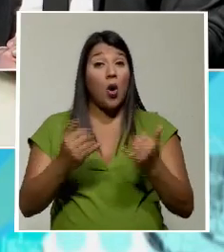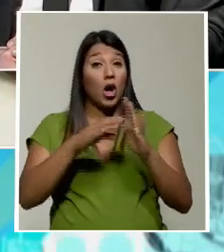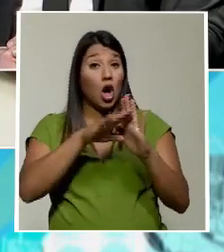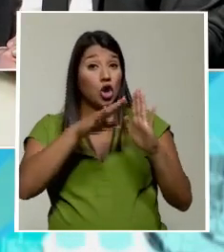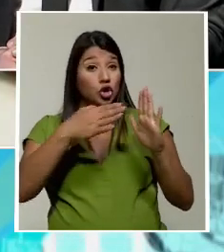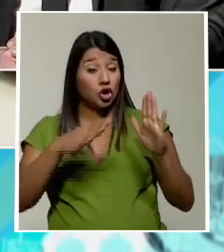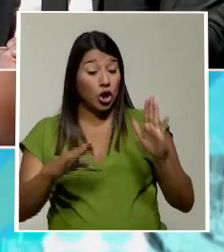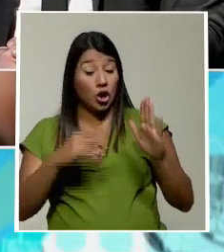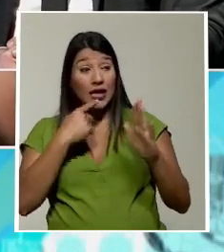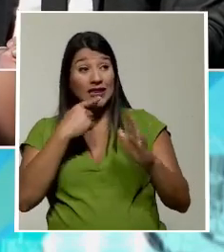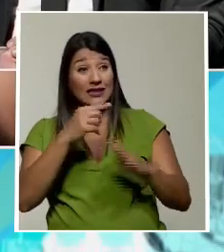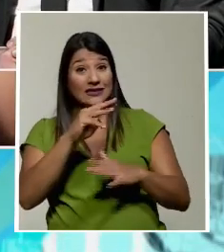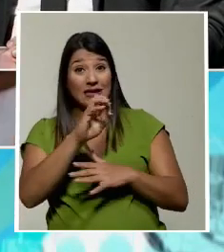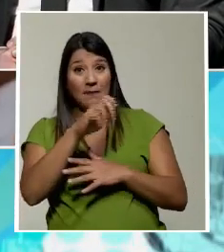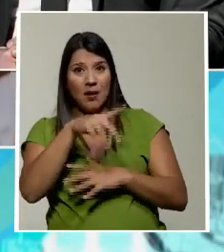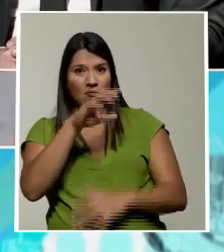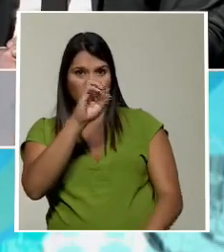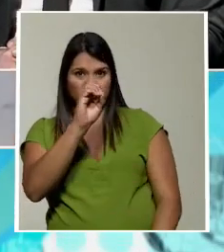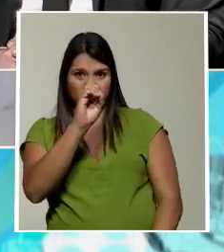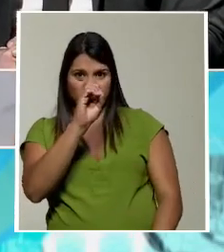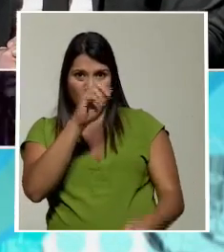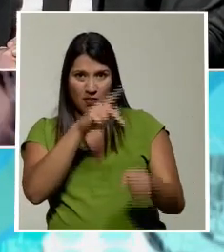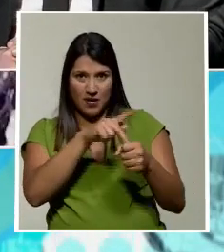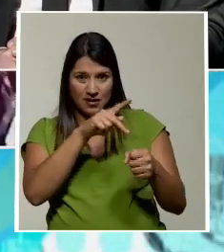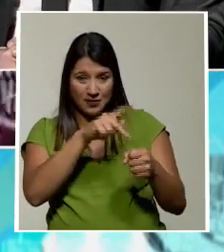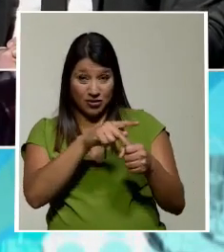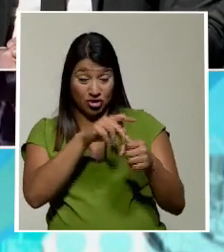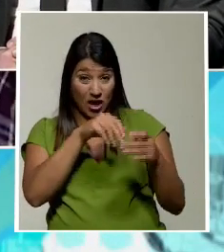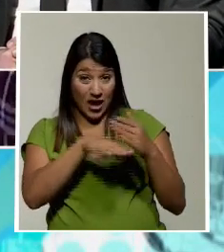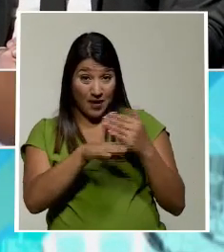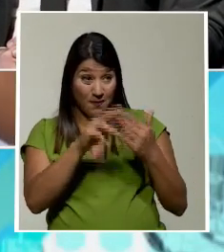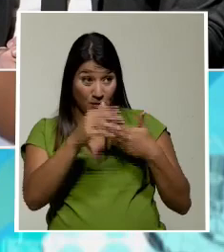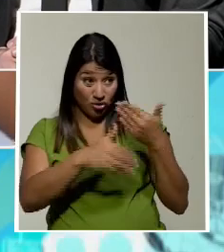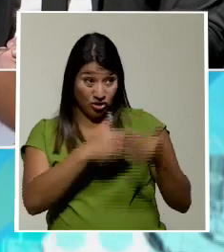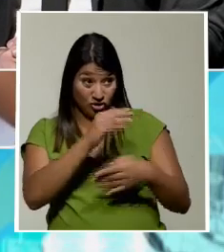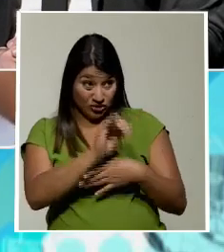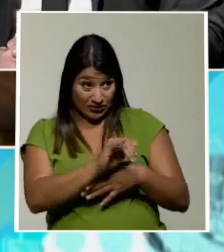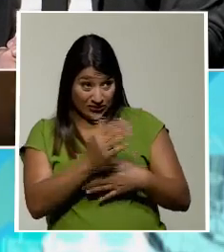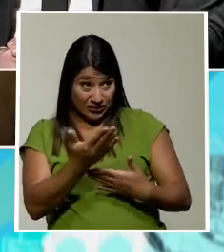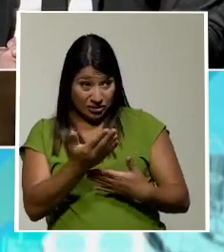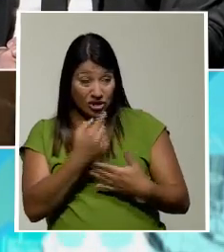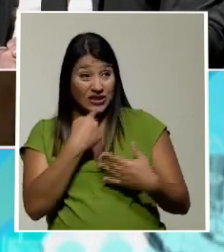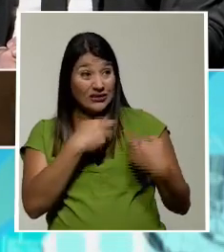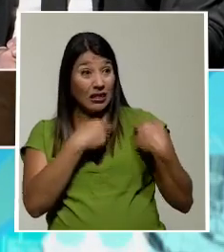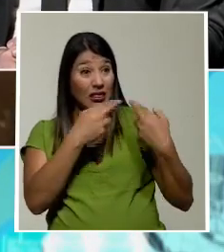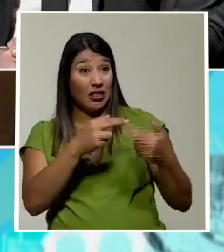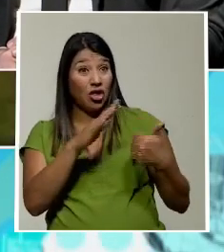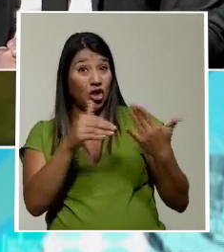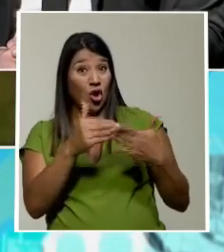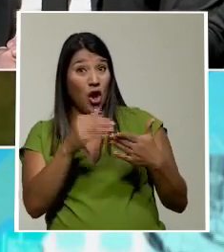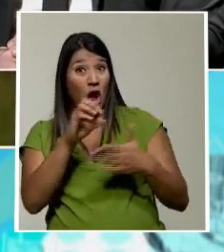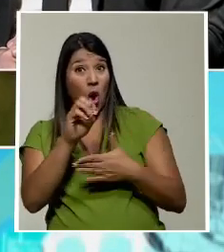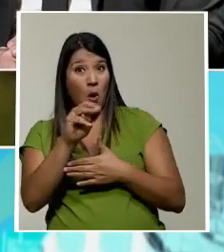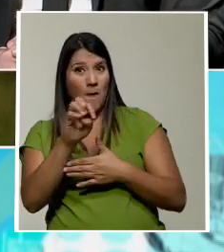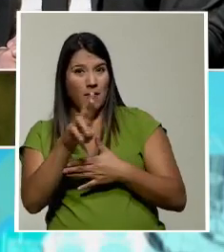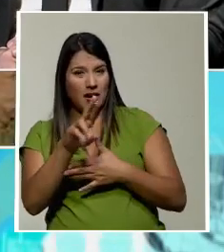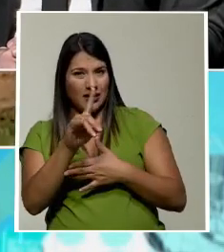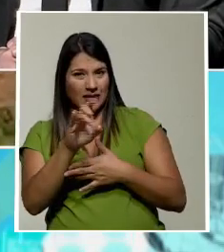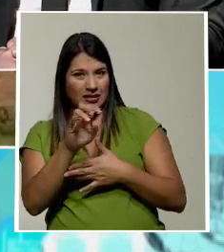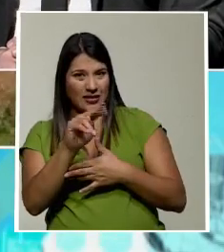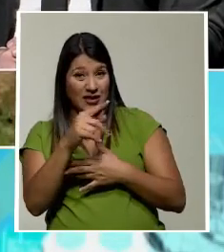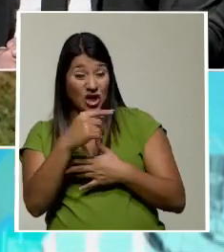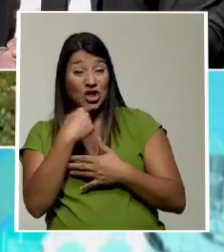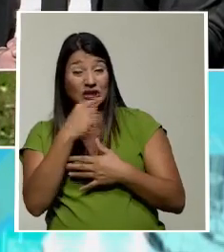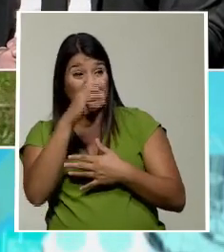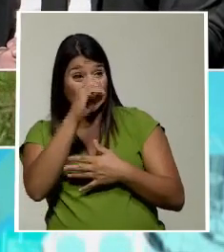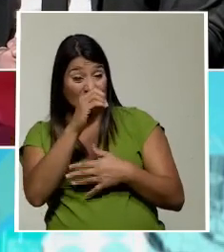de nula la participación del Ministerio de Educación en este proceso. Nula es nula,